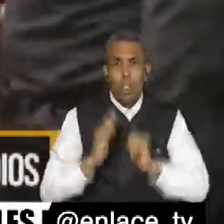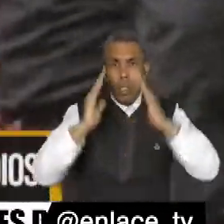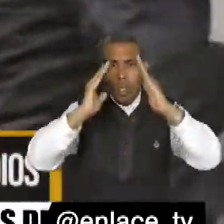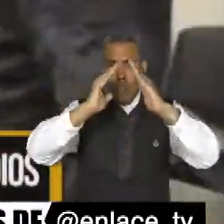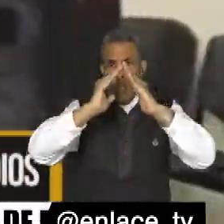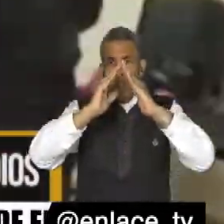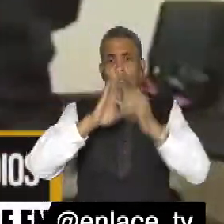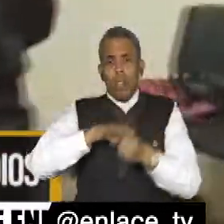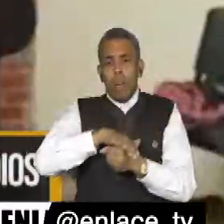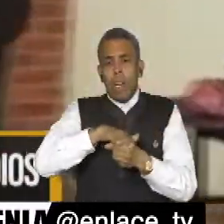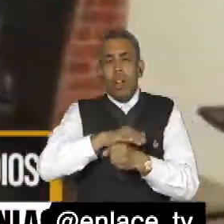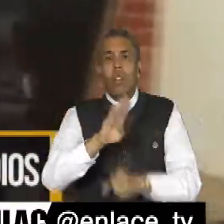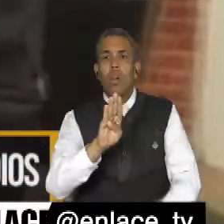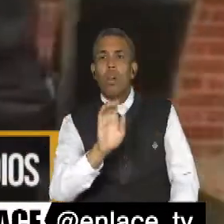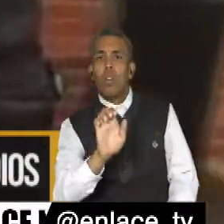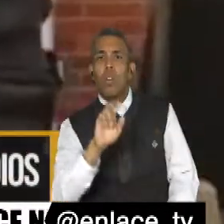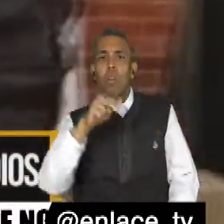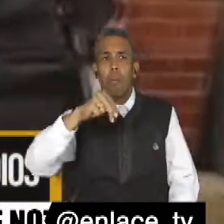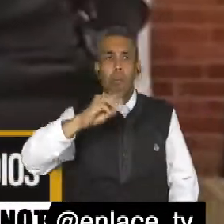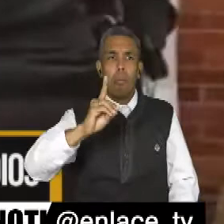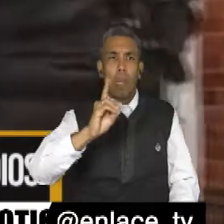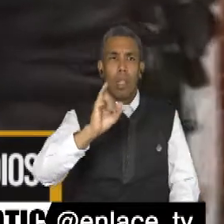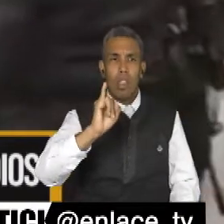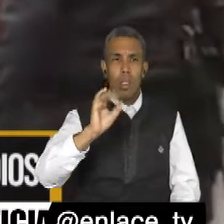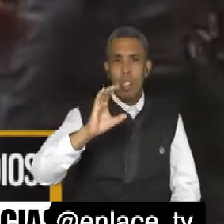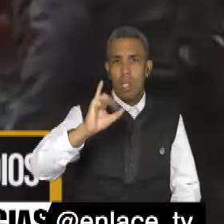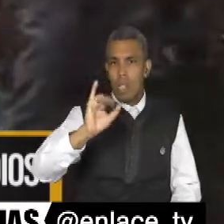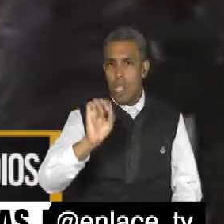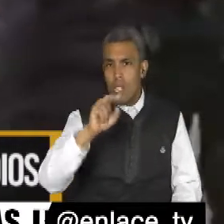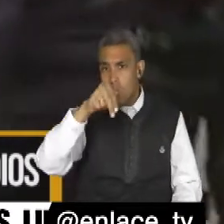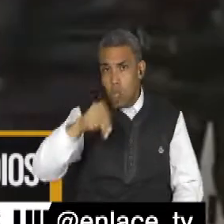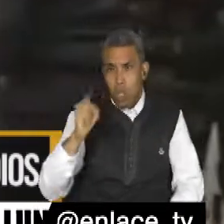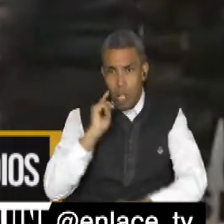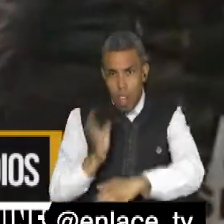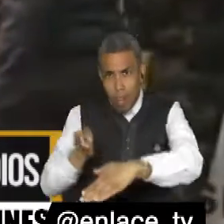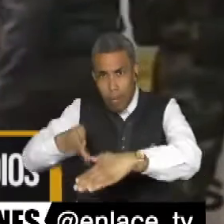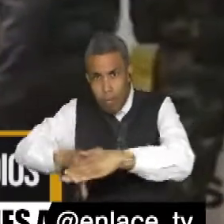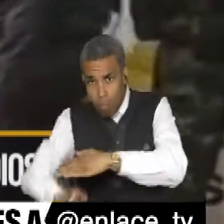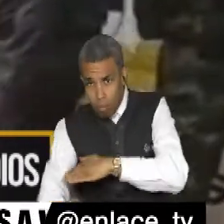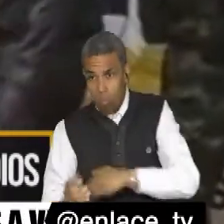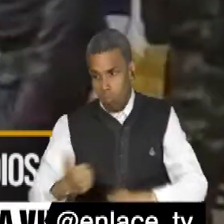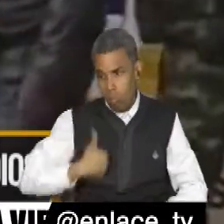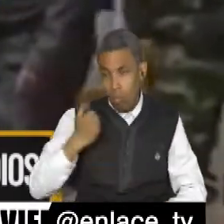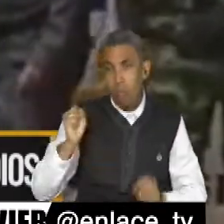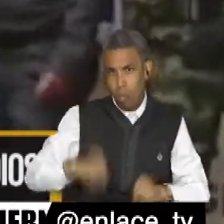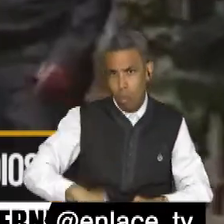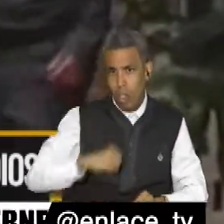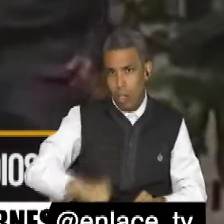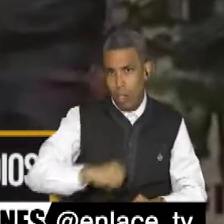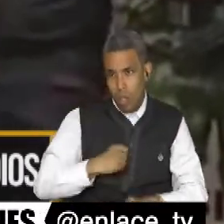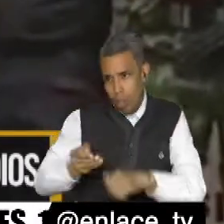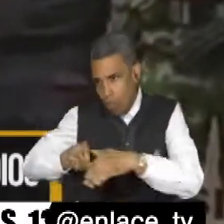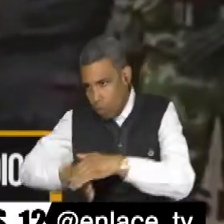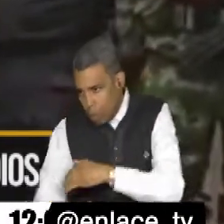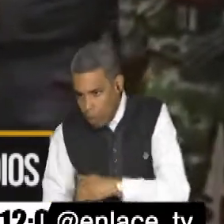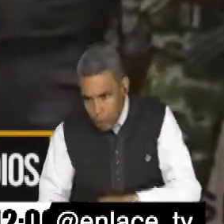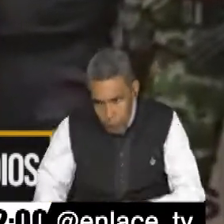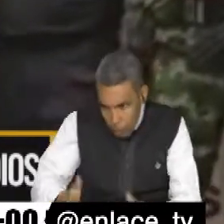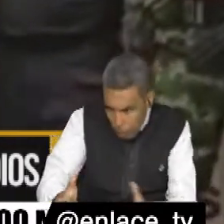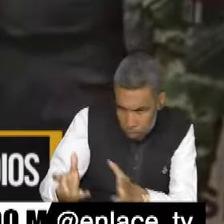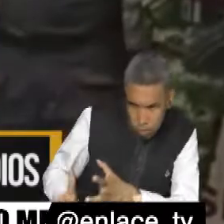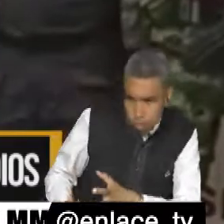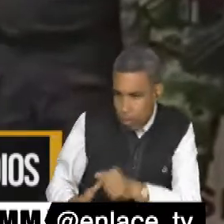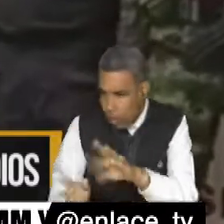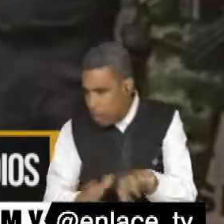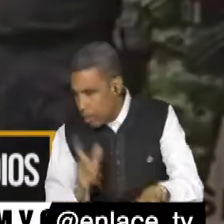sector de la Bendición de Dios. Allí dos personas fueron capturadas, indicadas según las autoridades de comercializar alucinógenos en la zona. Se trata de un hombre de